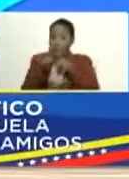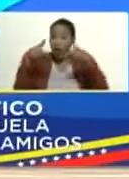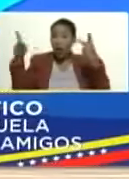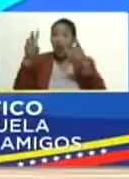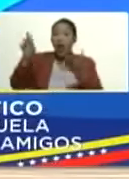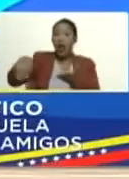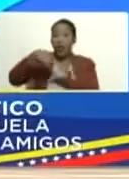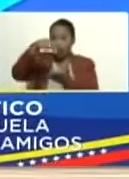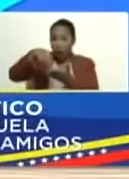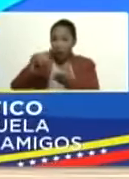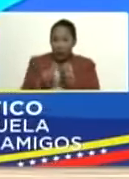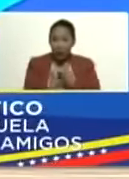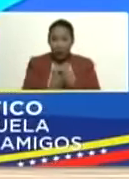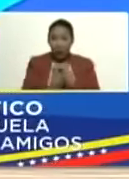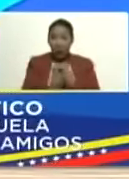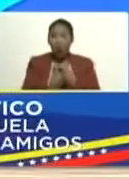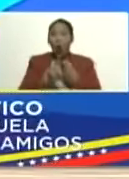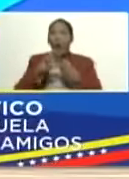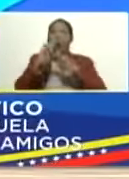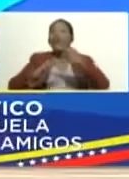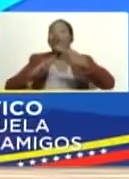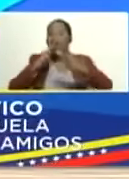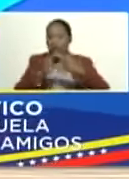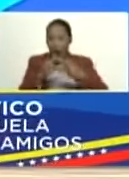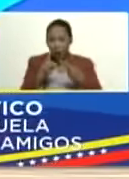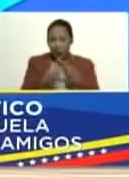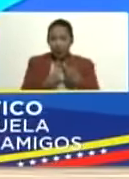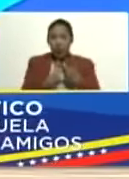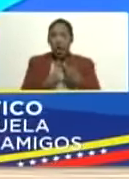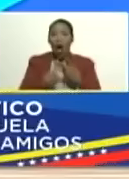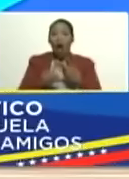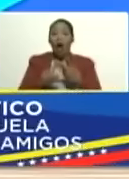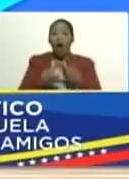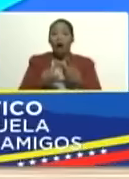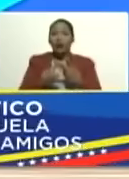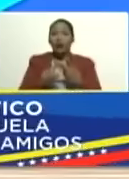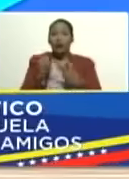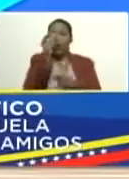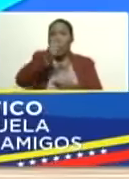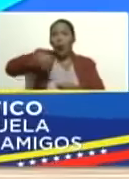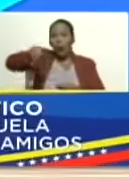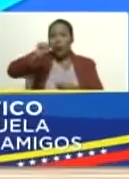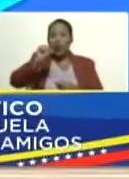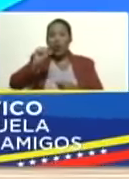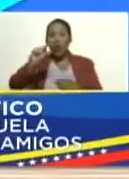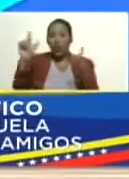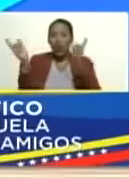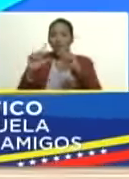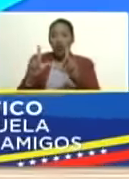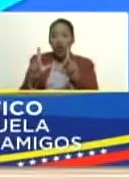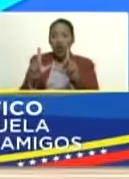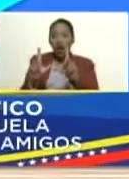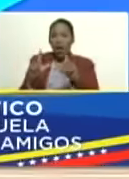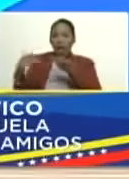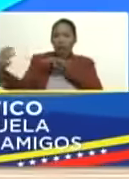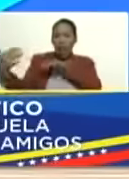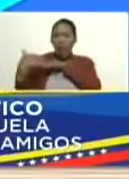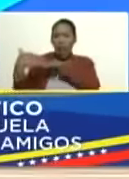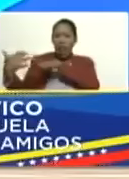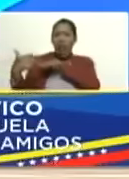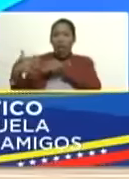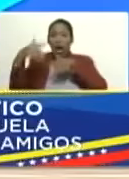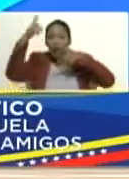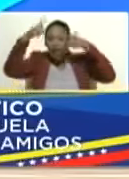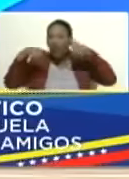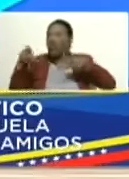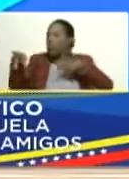Nacional, El Universal, Globovisión, Televisora, la guerra mediática. Y Chávez, ¿qué